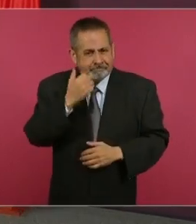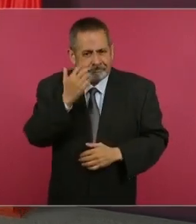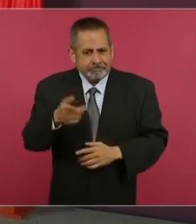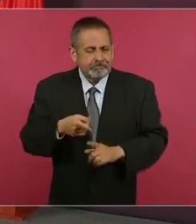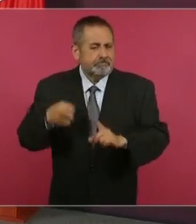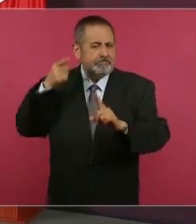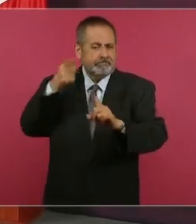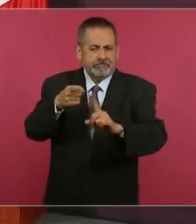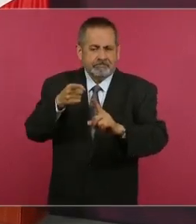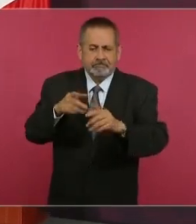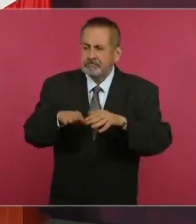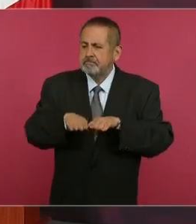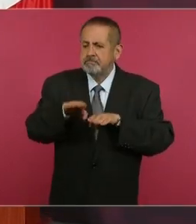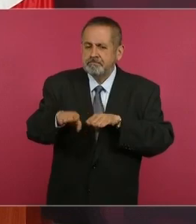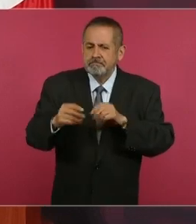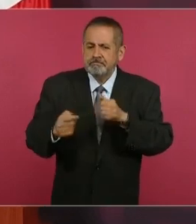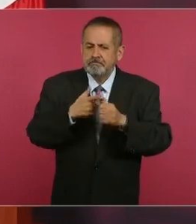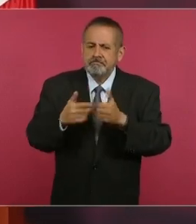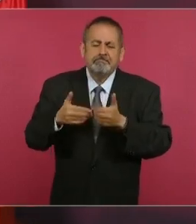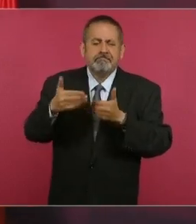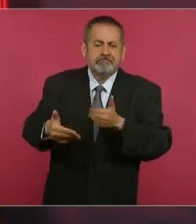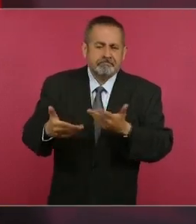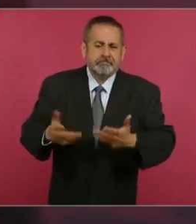Ese es el primer paso.